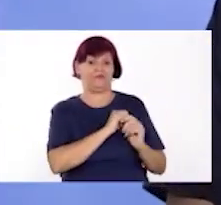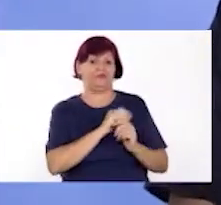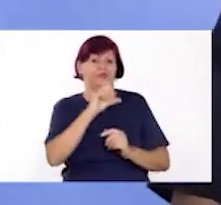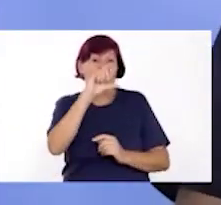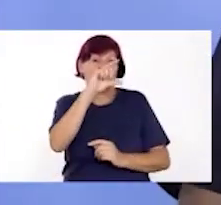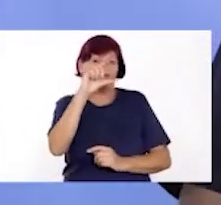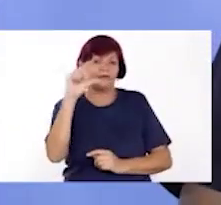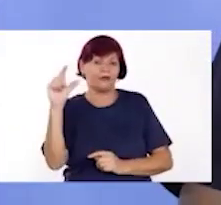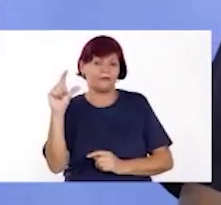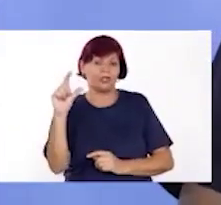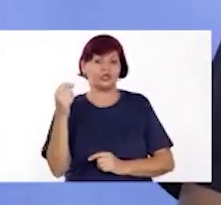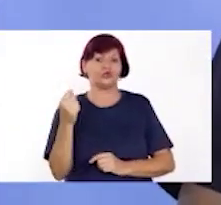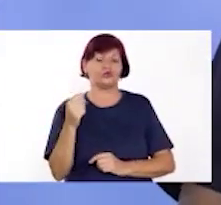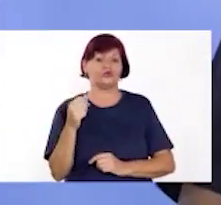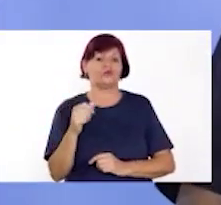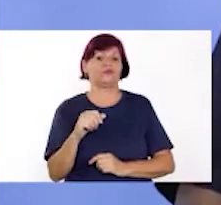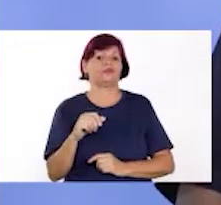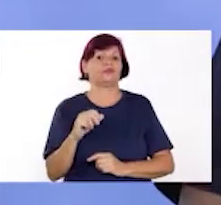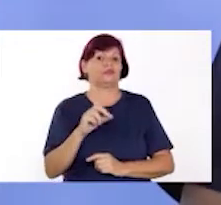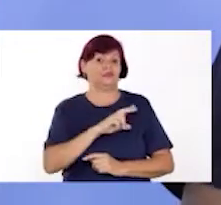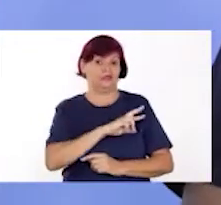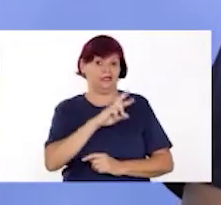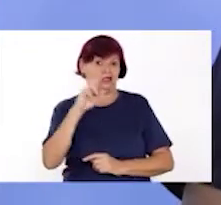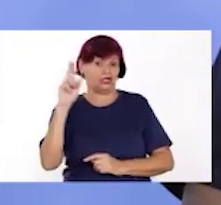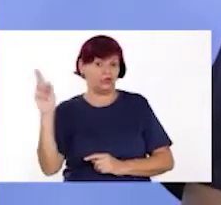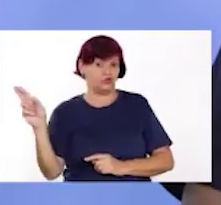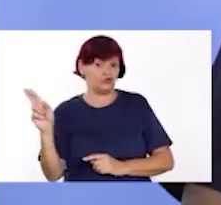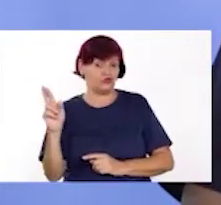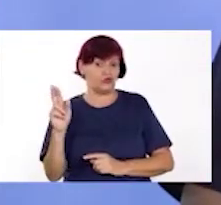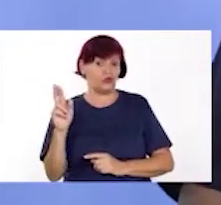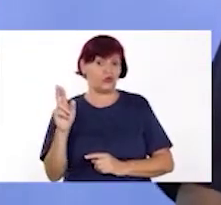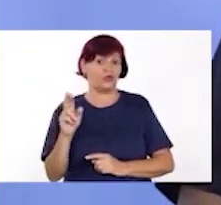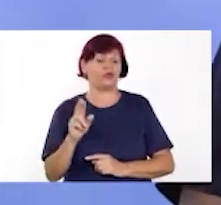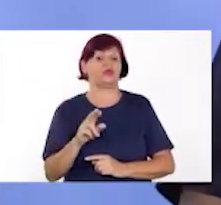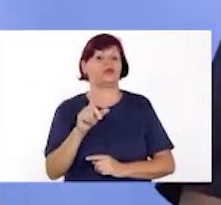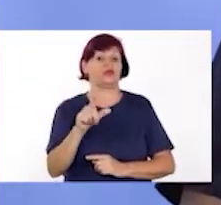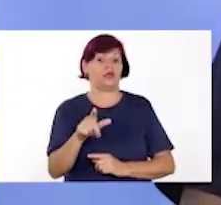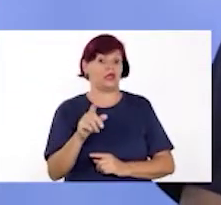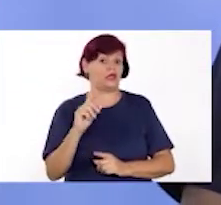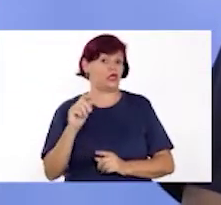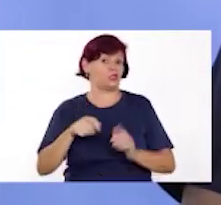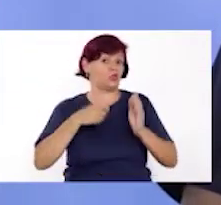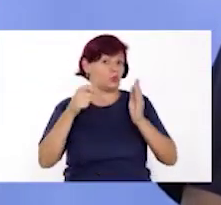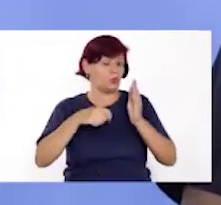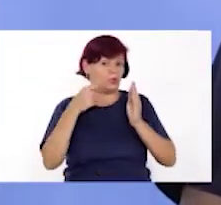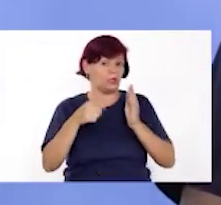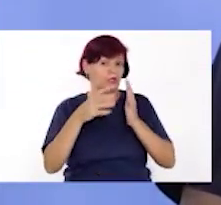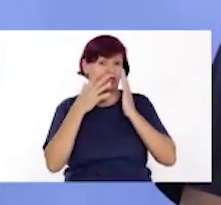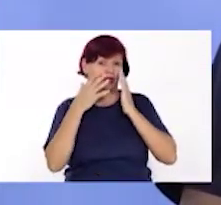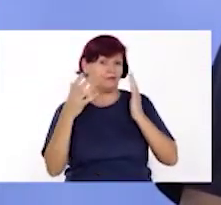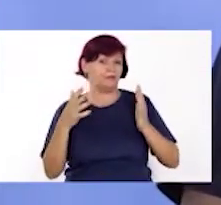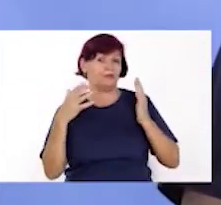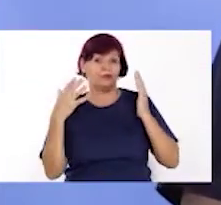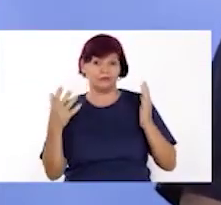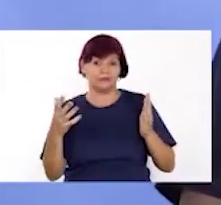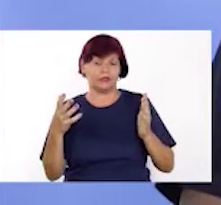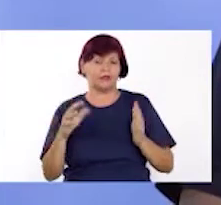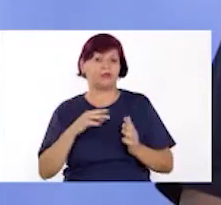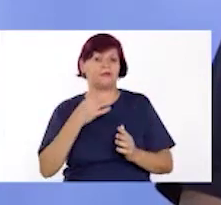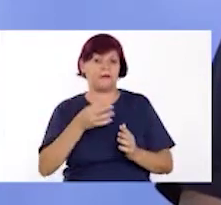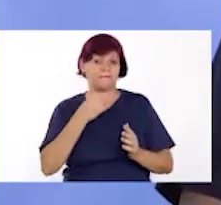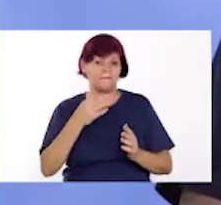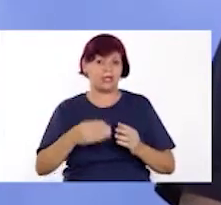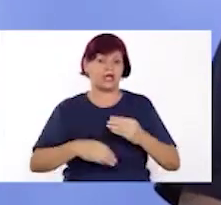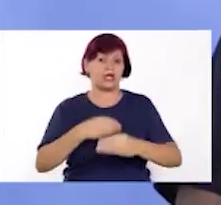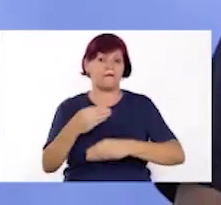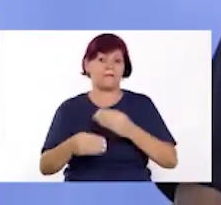el siguiente video, un fragmento de la serie Revoluciones que transmitió el canal Encuentros y que